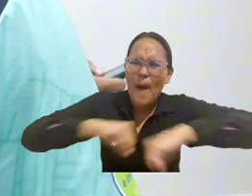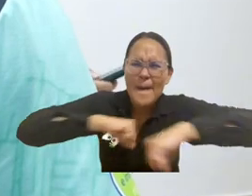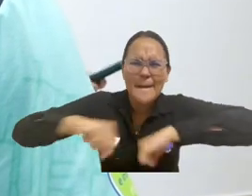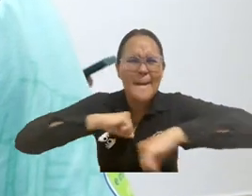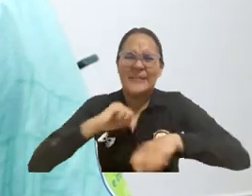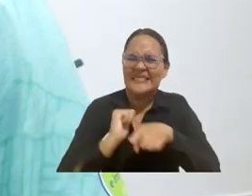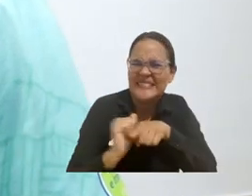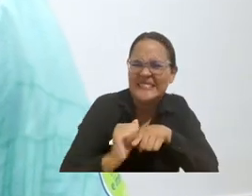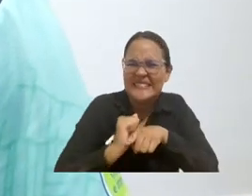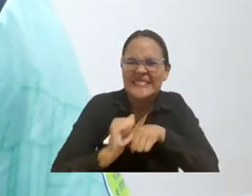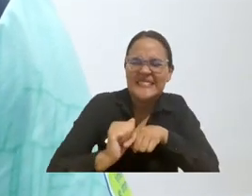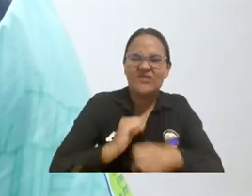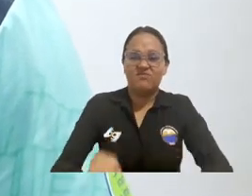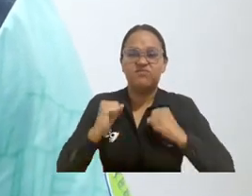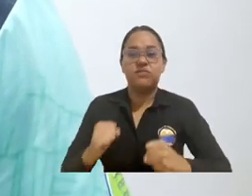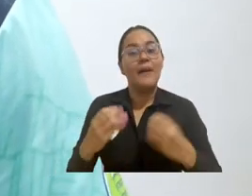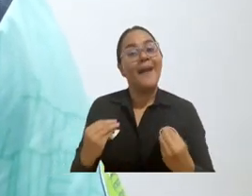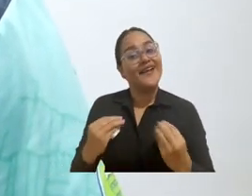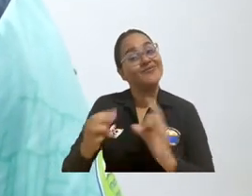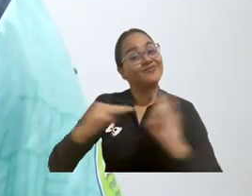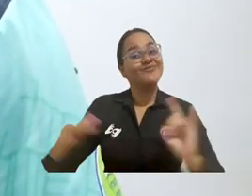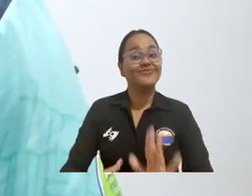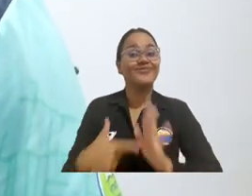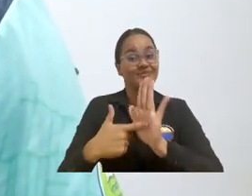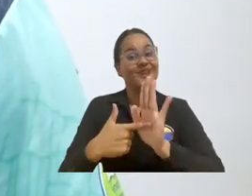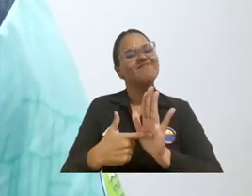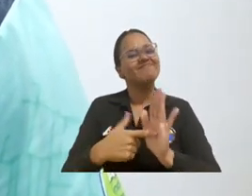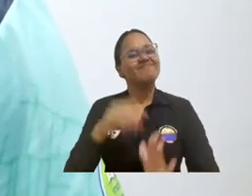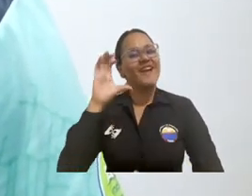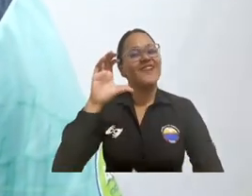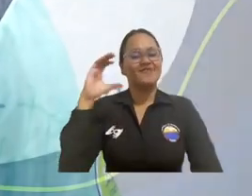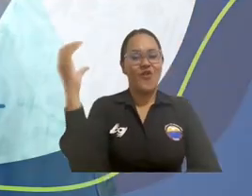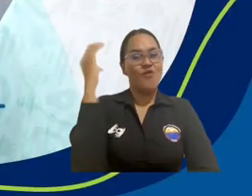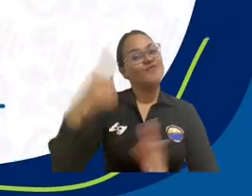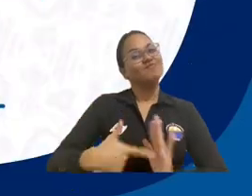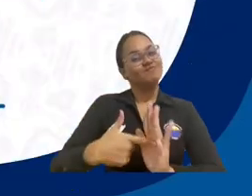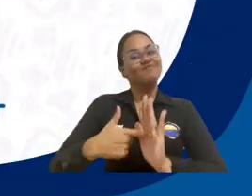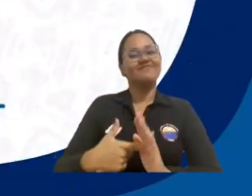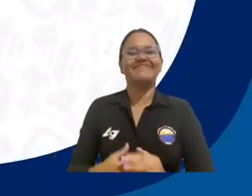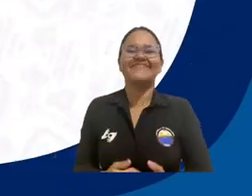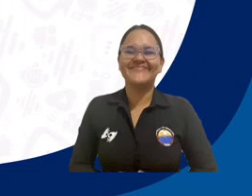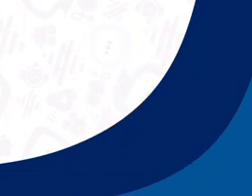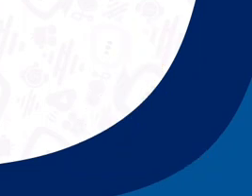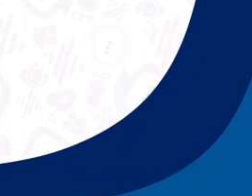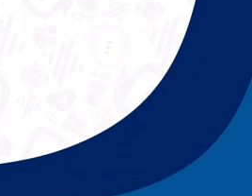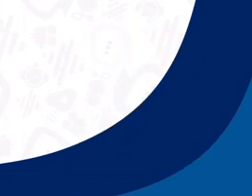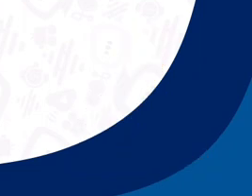dejar siempre nuestro escudo y los colores de nuestra universidad y de nuestro país en alto.